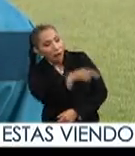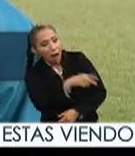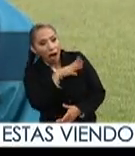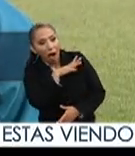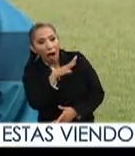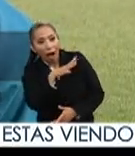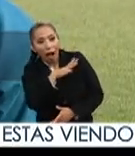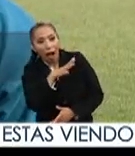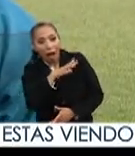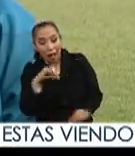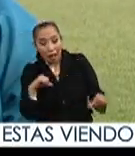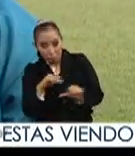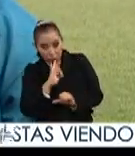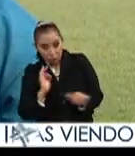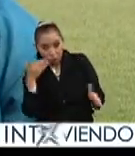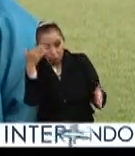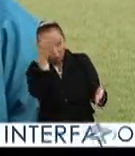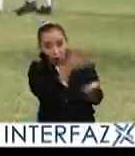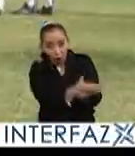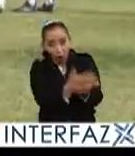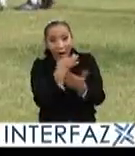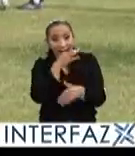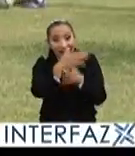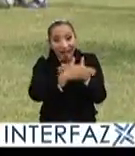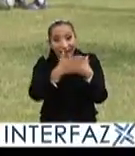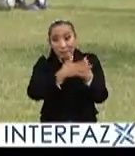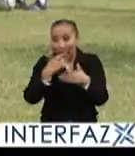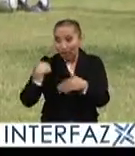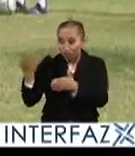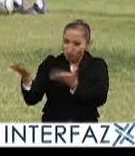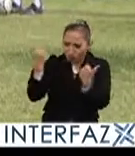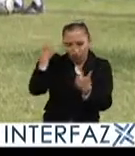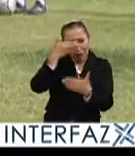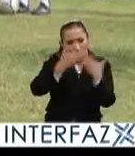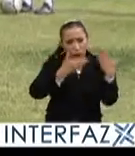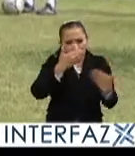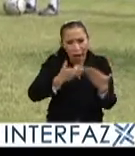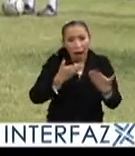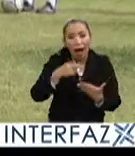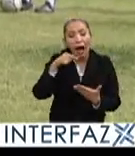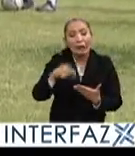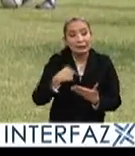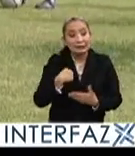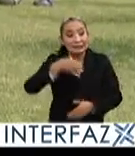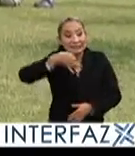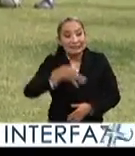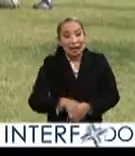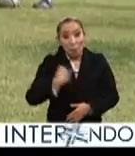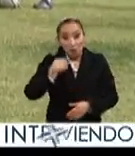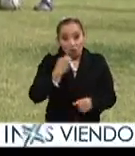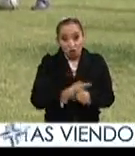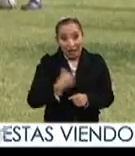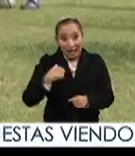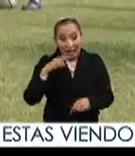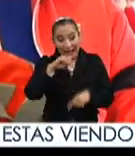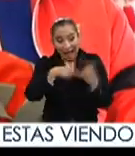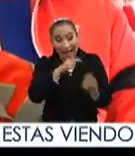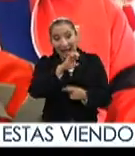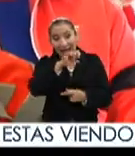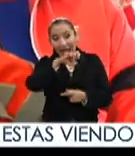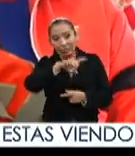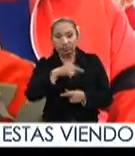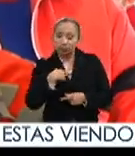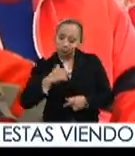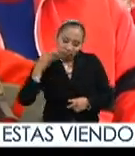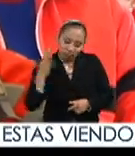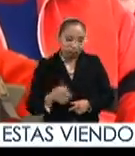de la movilidad, la convocatoria para la movilidad, y se da la oportunidad de venirme a la ENED, dije